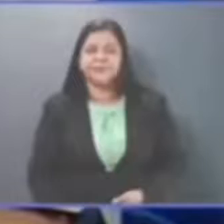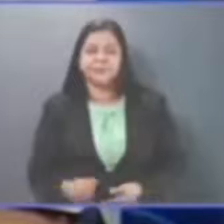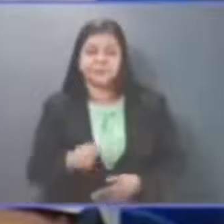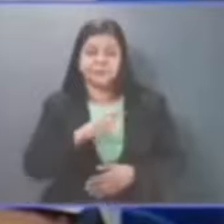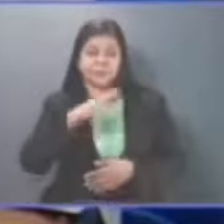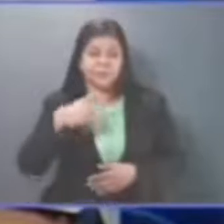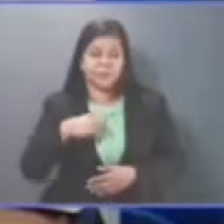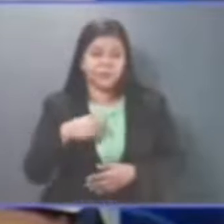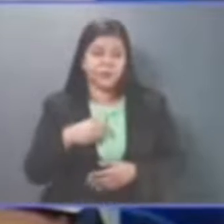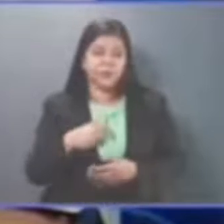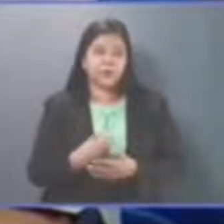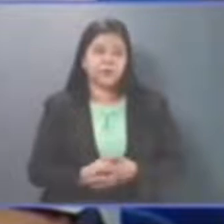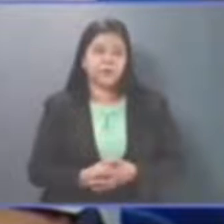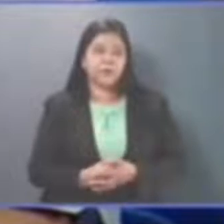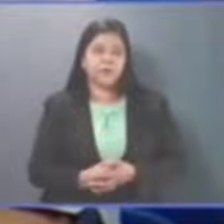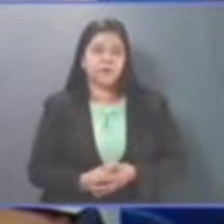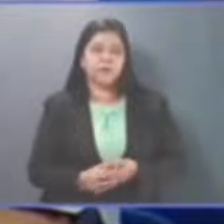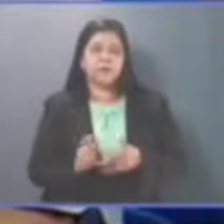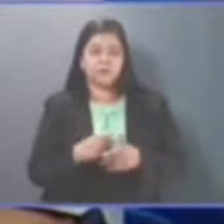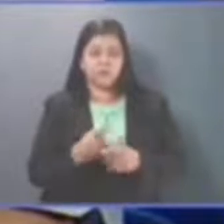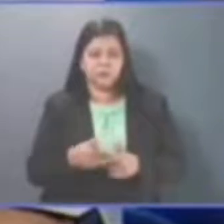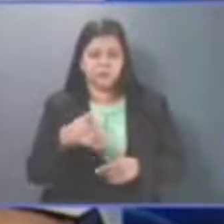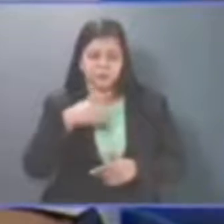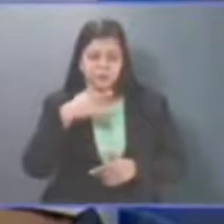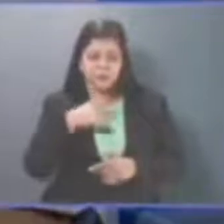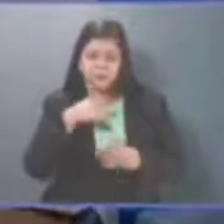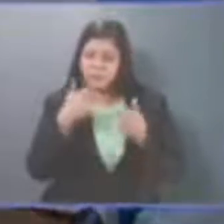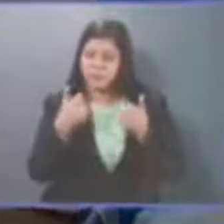del propietario, se siente bien.